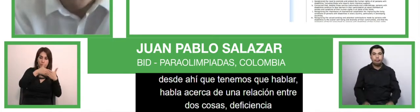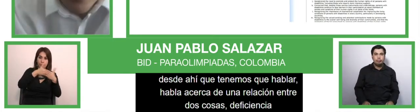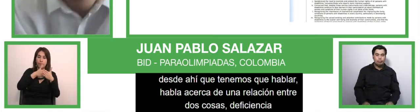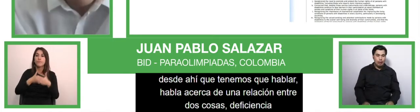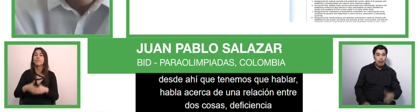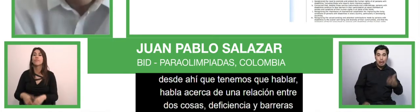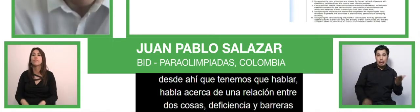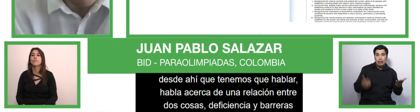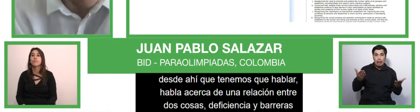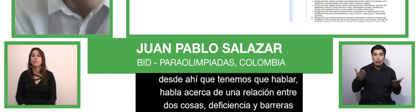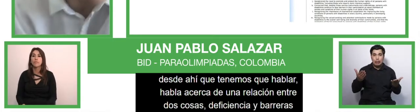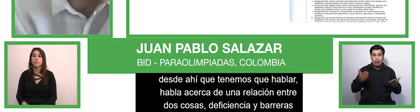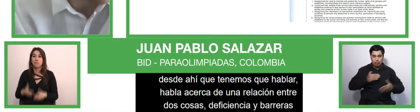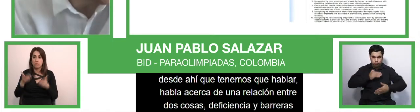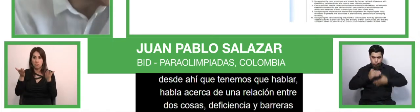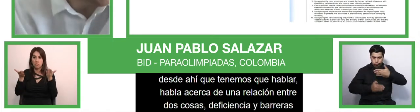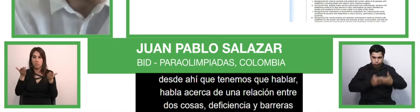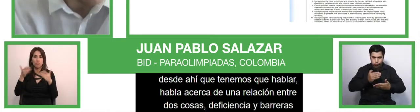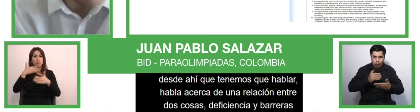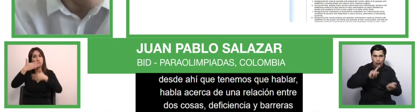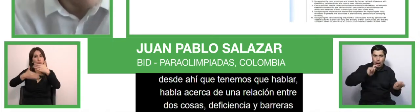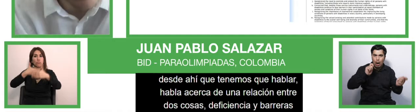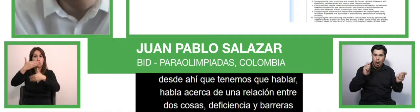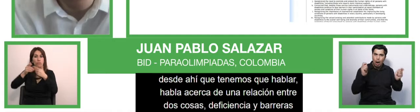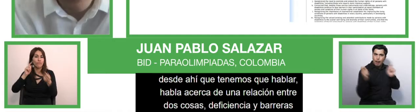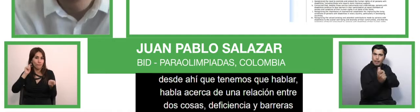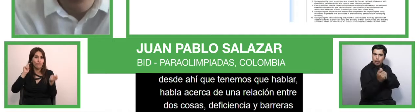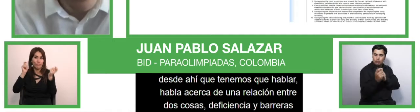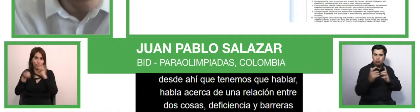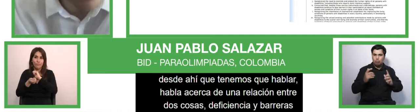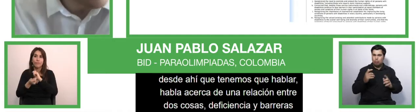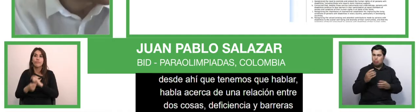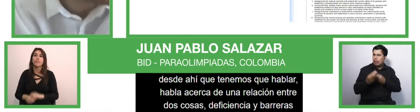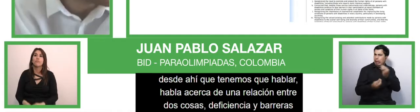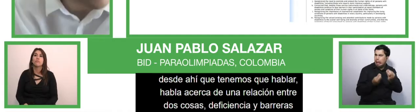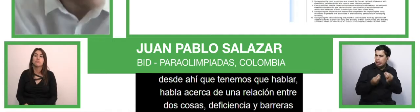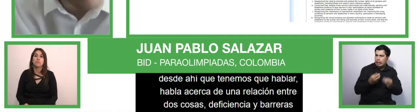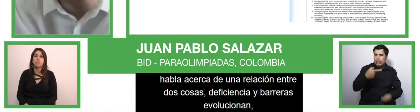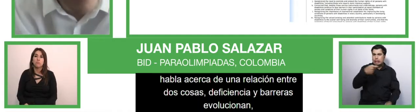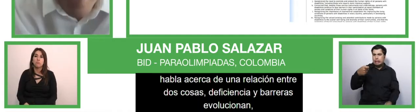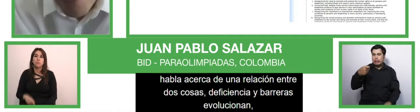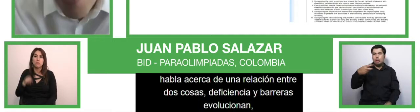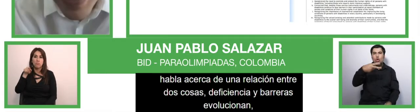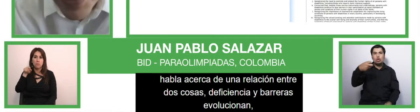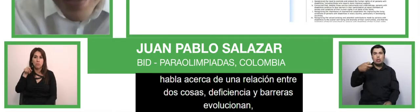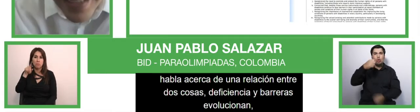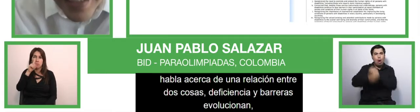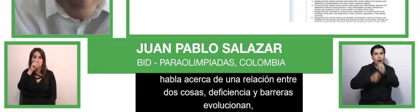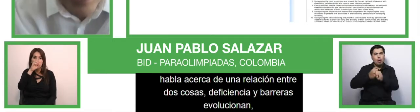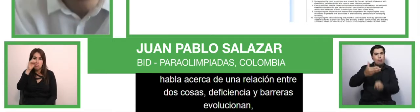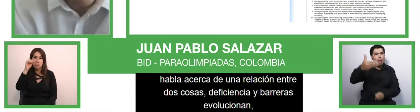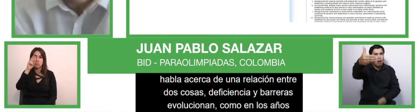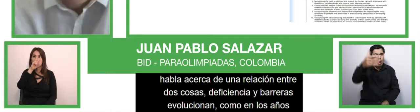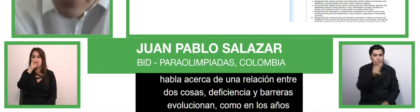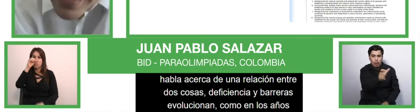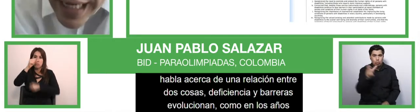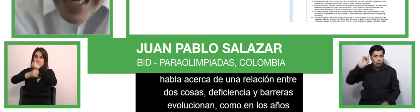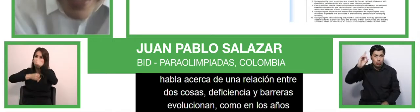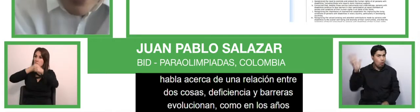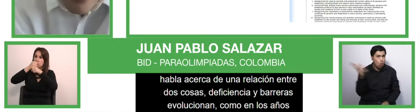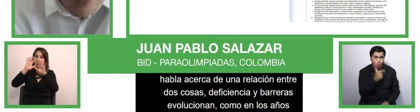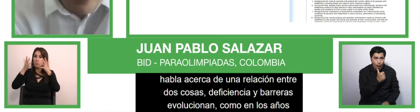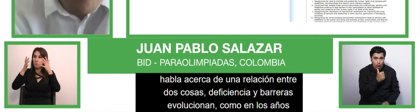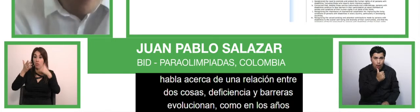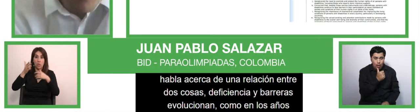que evoluciona. Entonces, ¿cómo así que evoluciona? Entonces, ¿será que en 100 o en 200 años no van a haber chicos con síndrome de Down o personas ciegas? Yo creo que